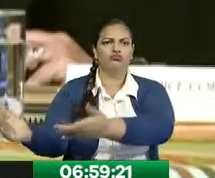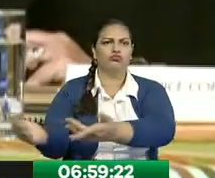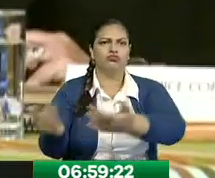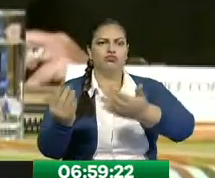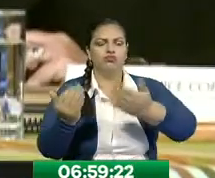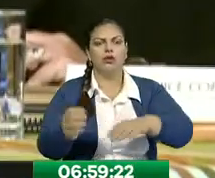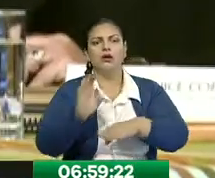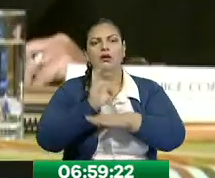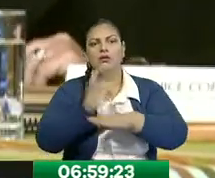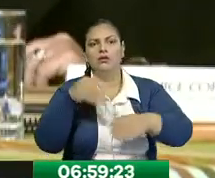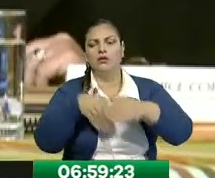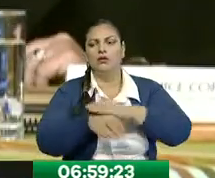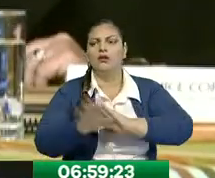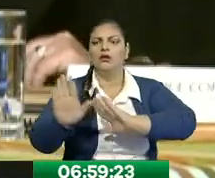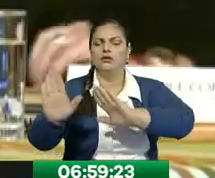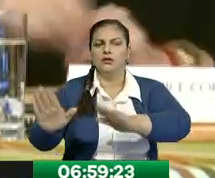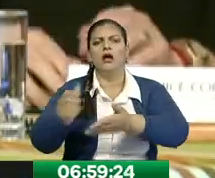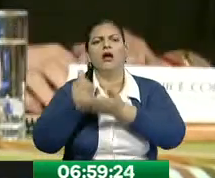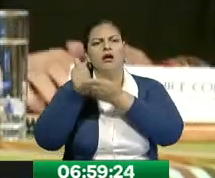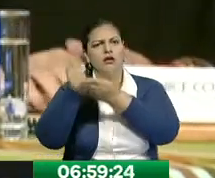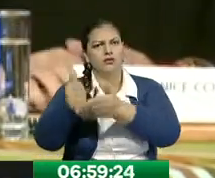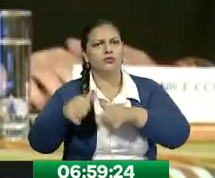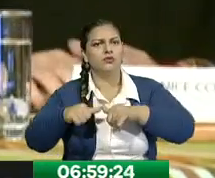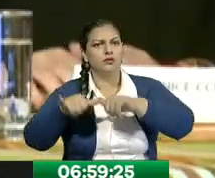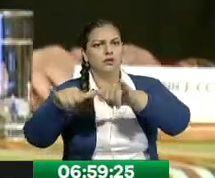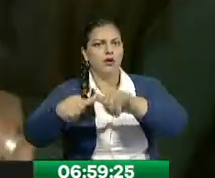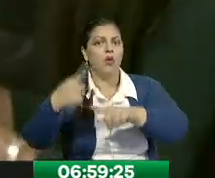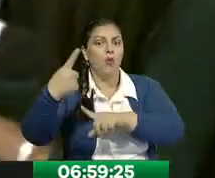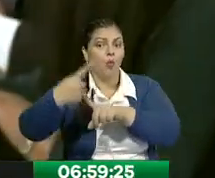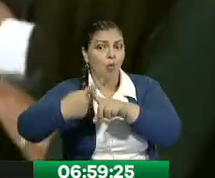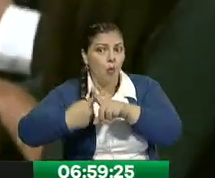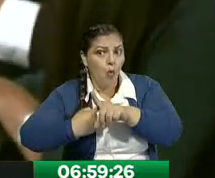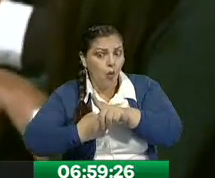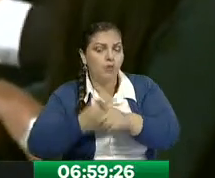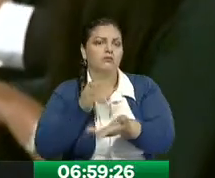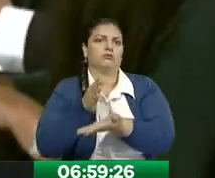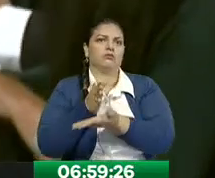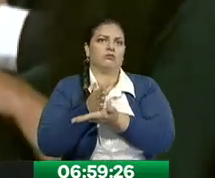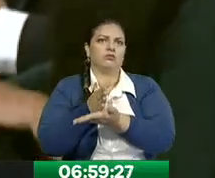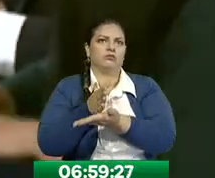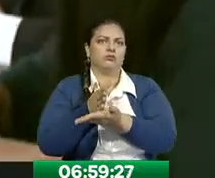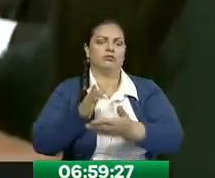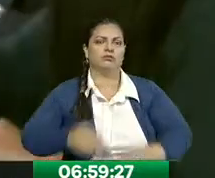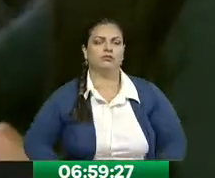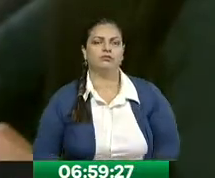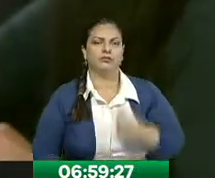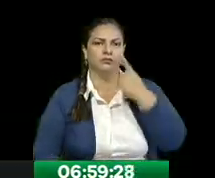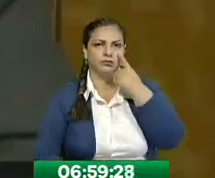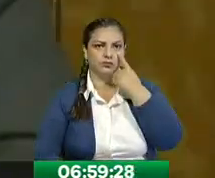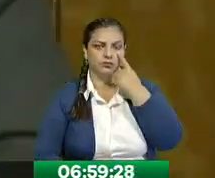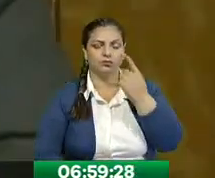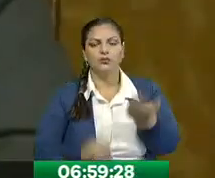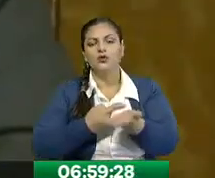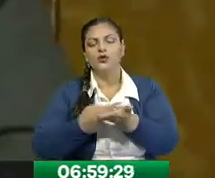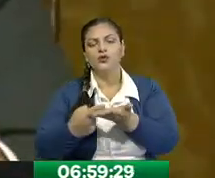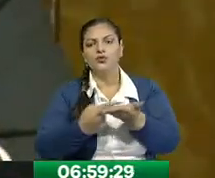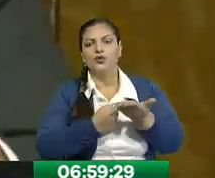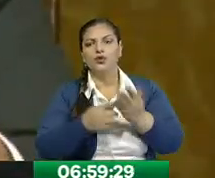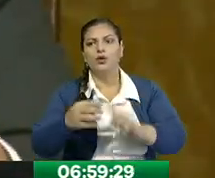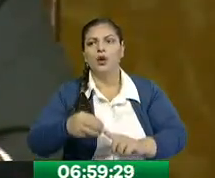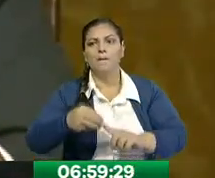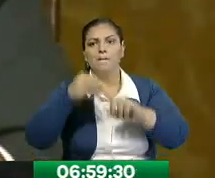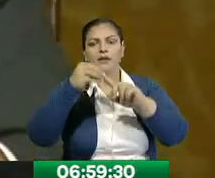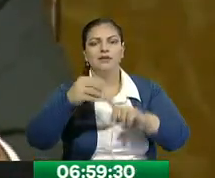de los cancilleres de los países que han sido afectados por esta migración se adelanta para este 3 y 4 de septiembre. También en esta reunión